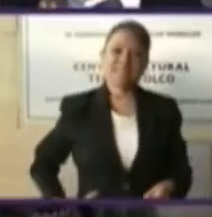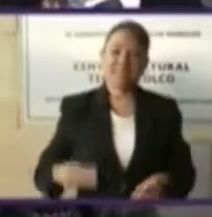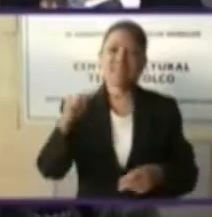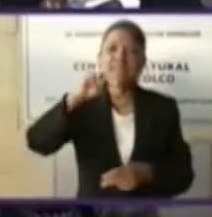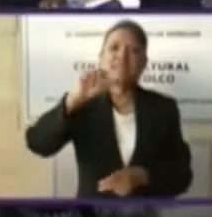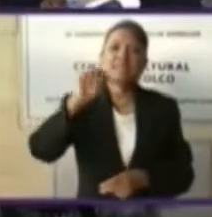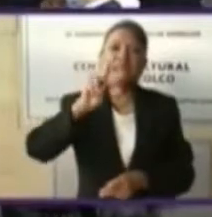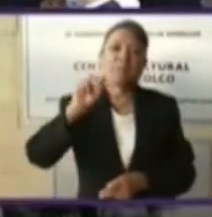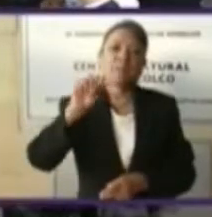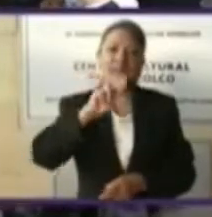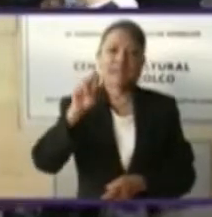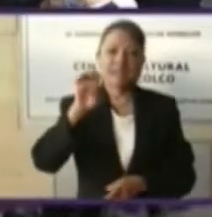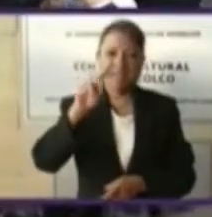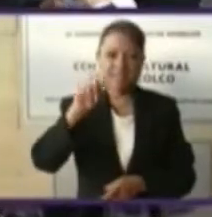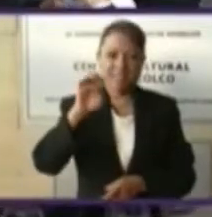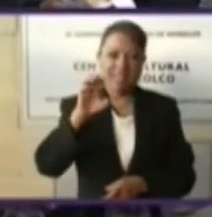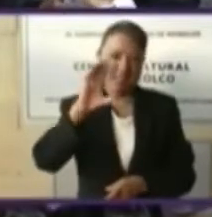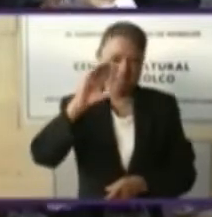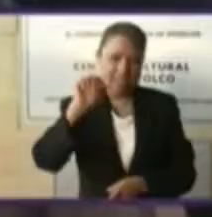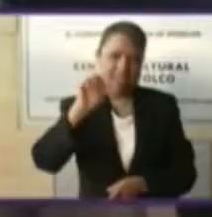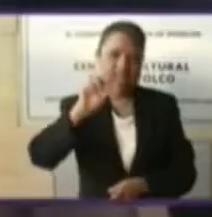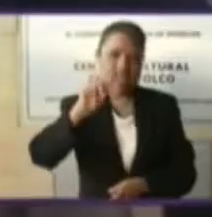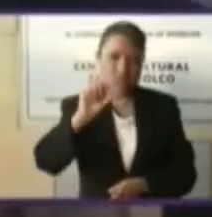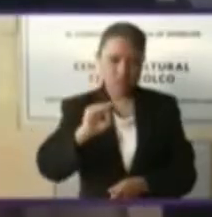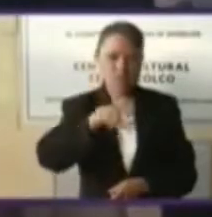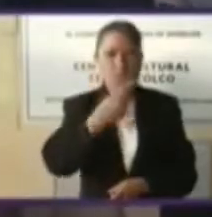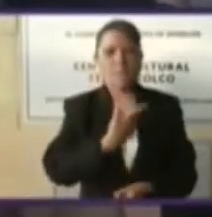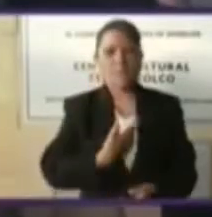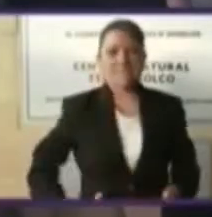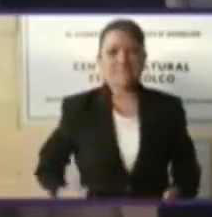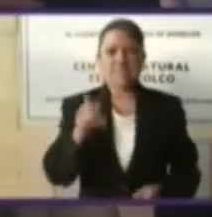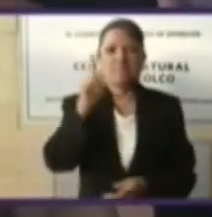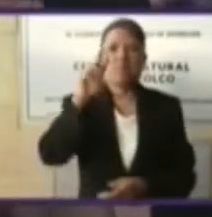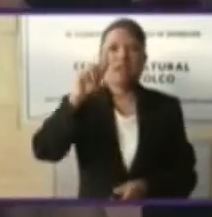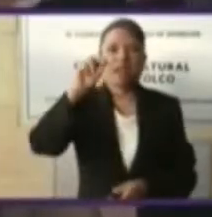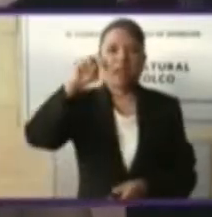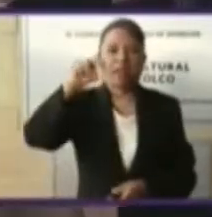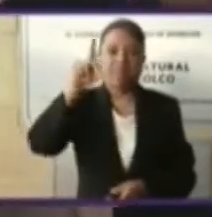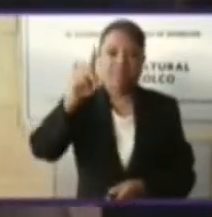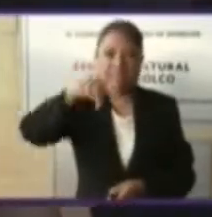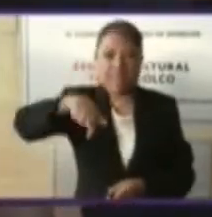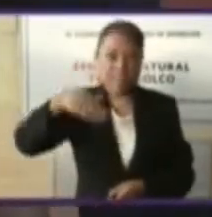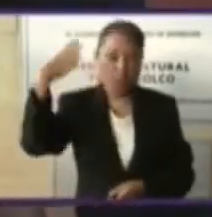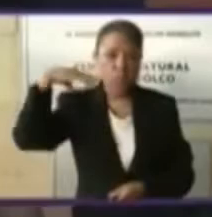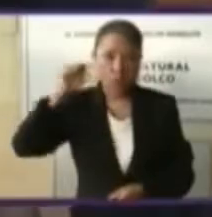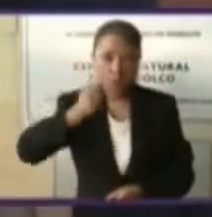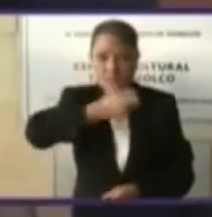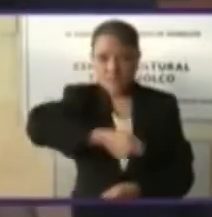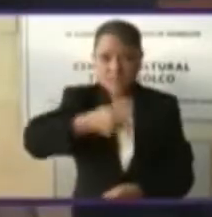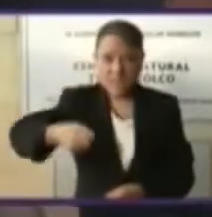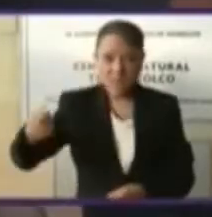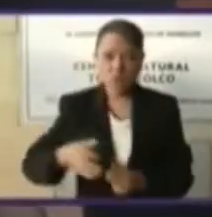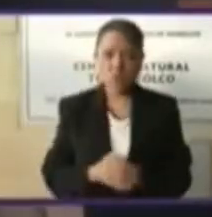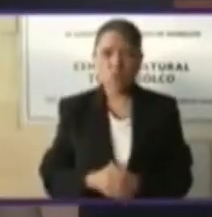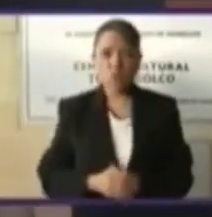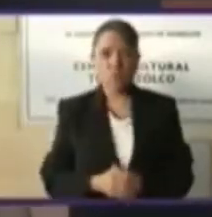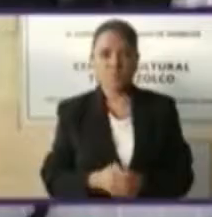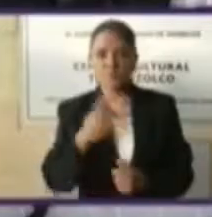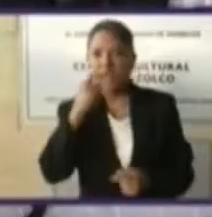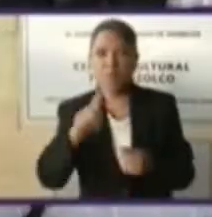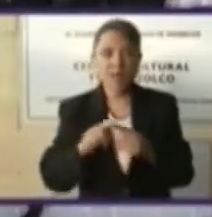nosotros, Carlos Navarrete, al presidente del PRD aquí en Morelos, que también lo saludamos. Aquí estaba, acá